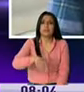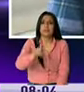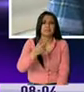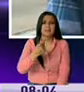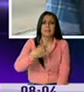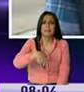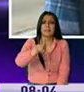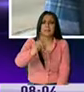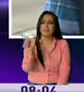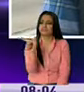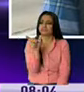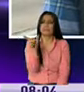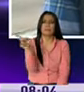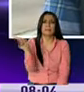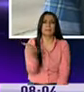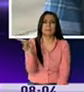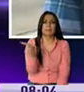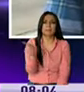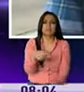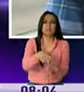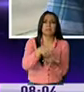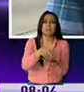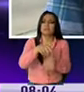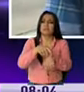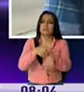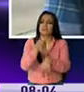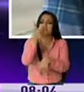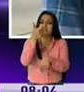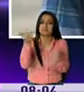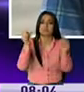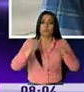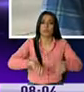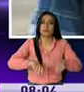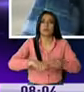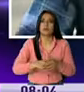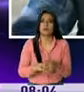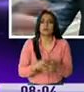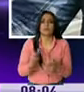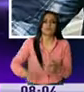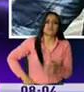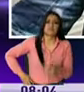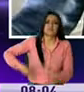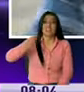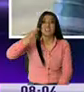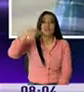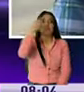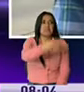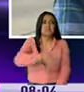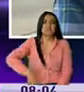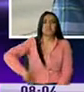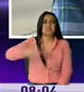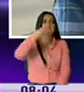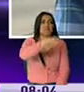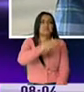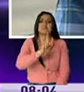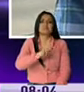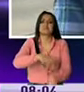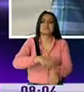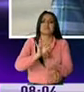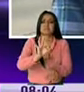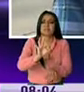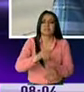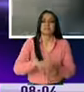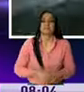en que usted va a ahorrar tiempo. Así que aparte de eso, no anda llevando los sueltos a cada rato y no existirán los trancones.